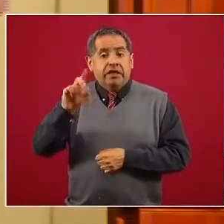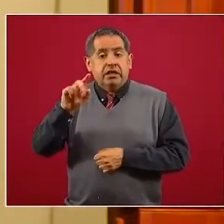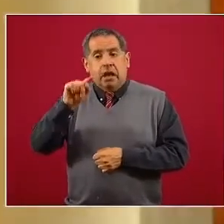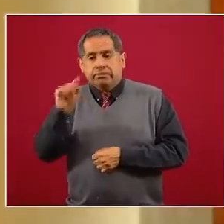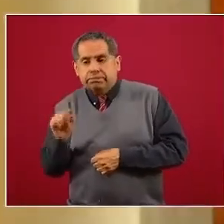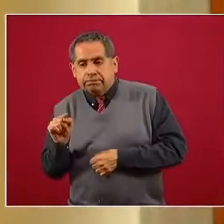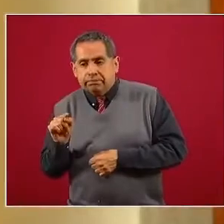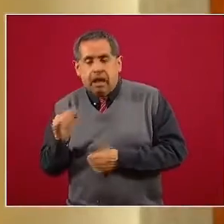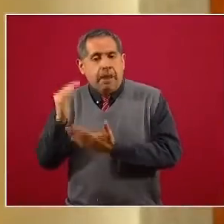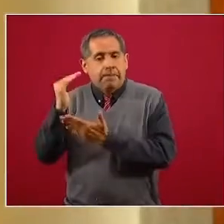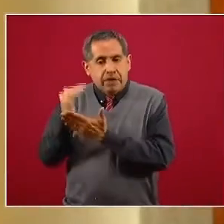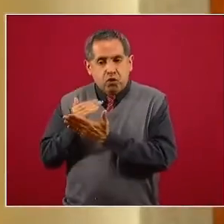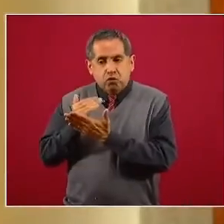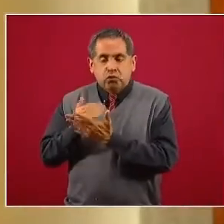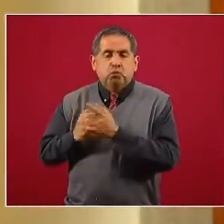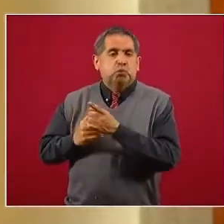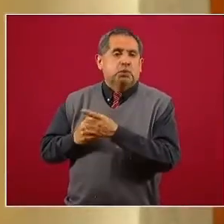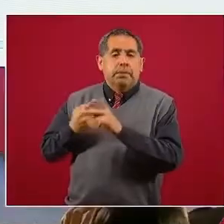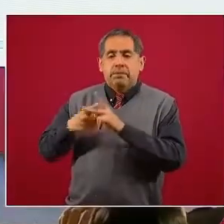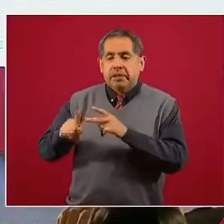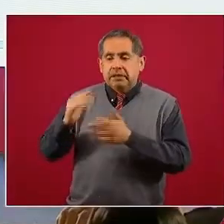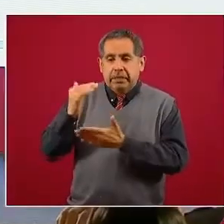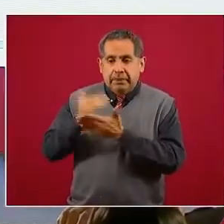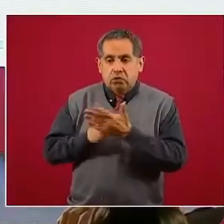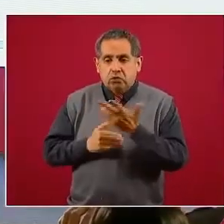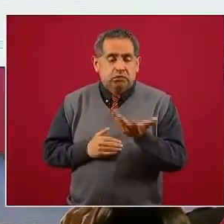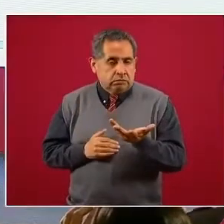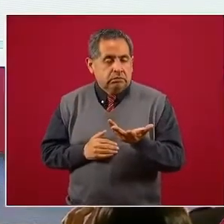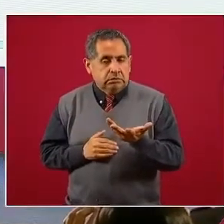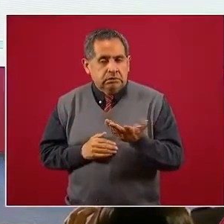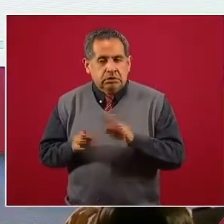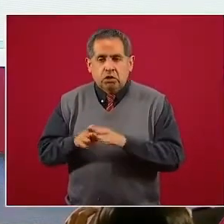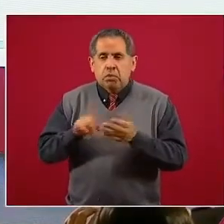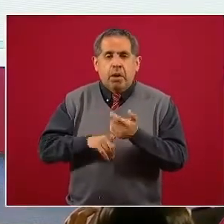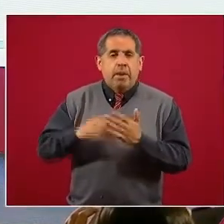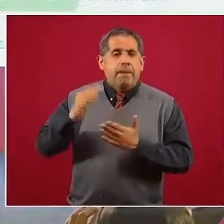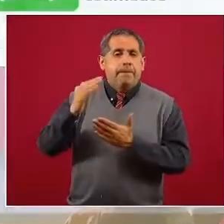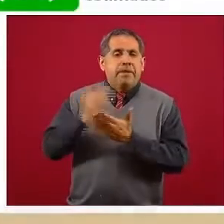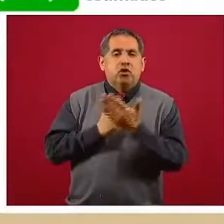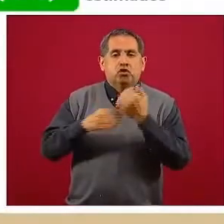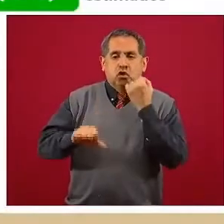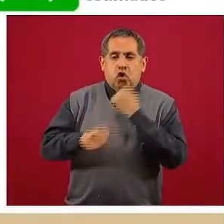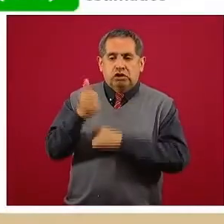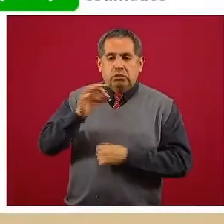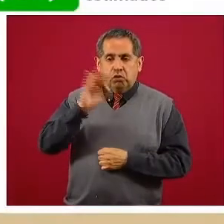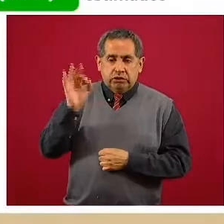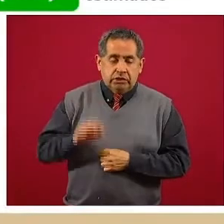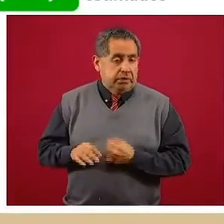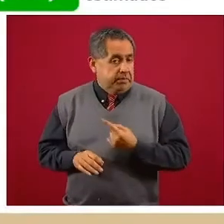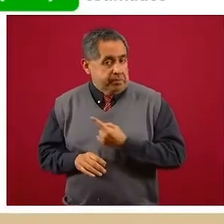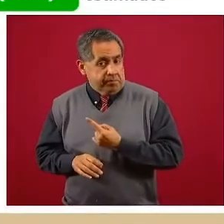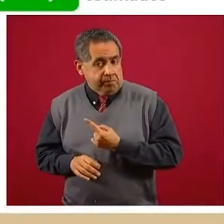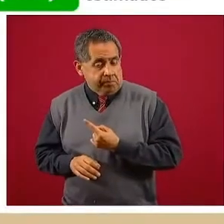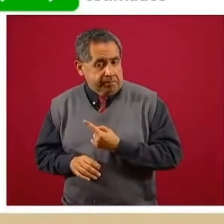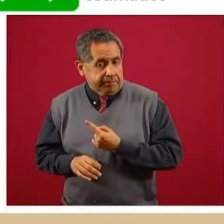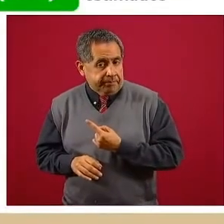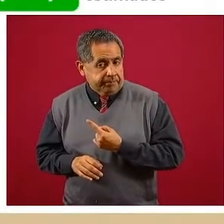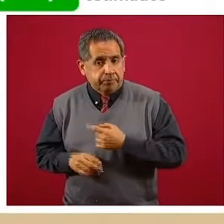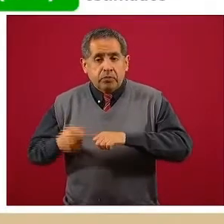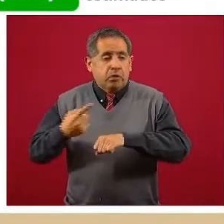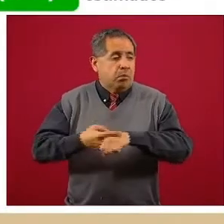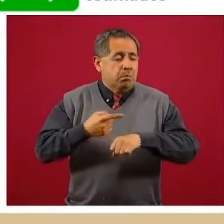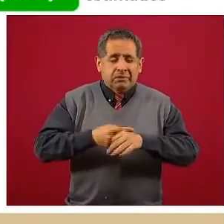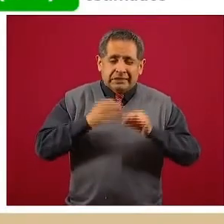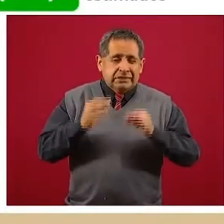que lo tiene en este grupo de estados, una caída que es del menos 11%. Podemos ver que el porcentaje de positividad